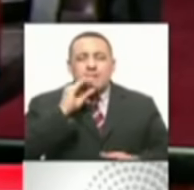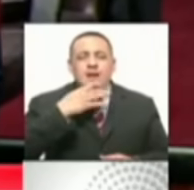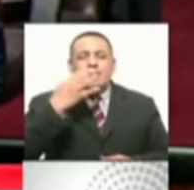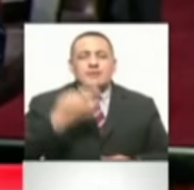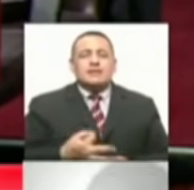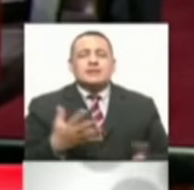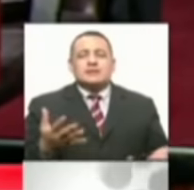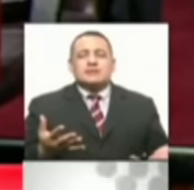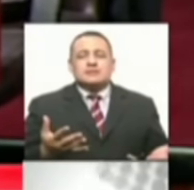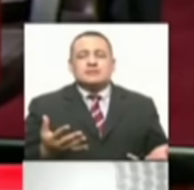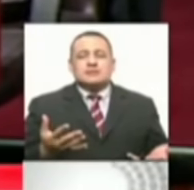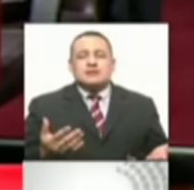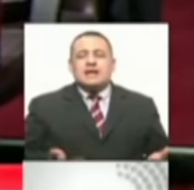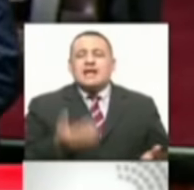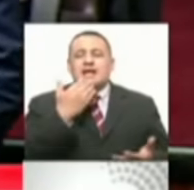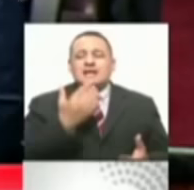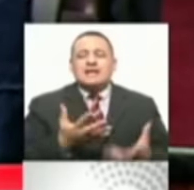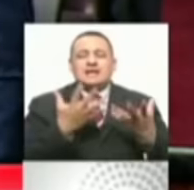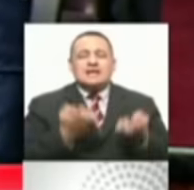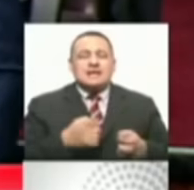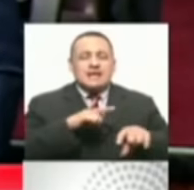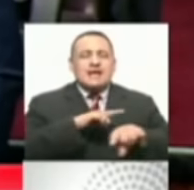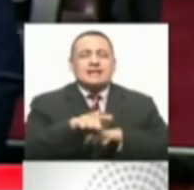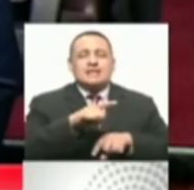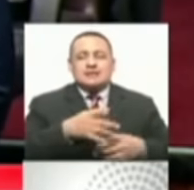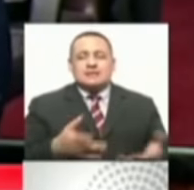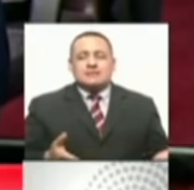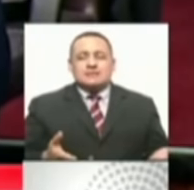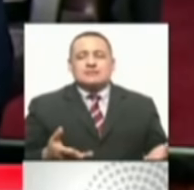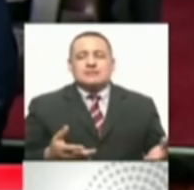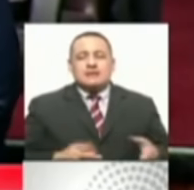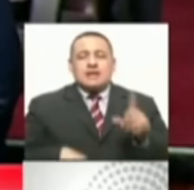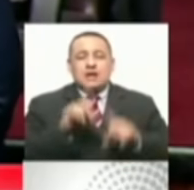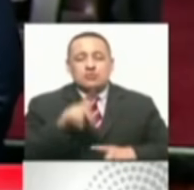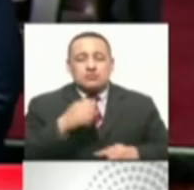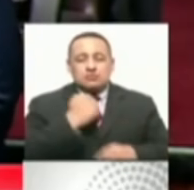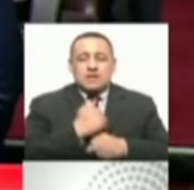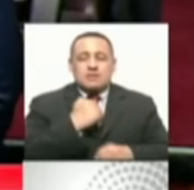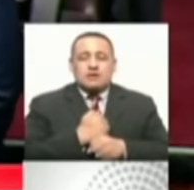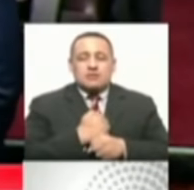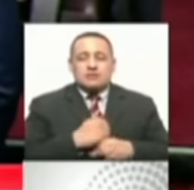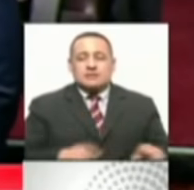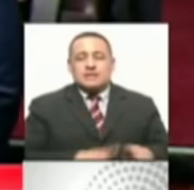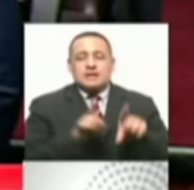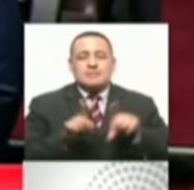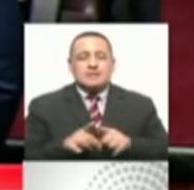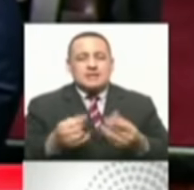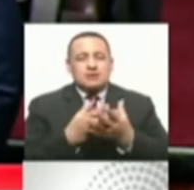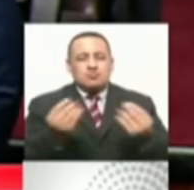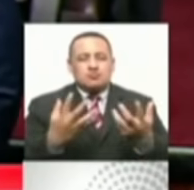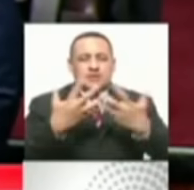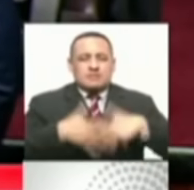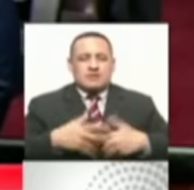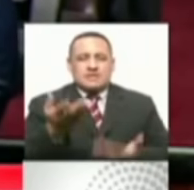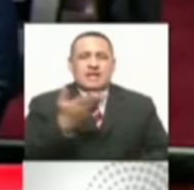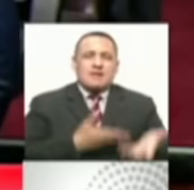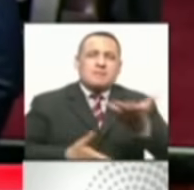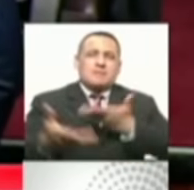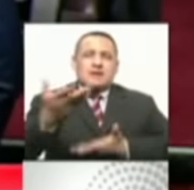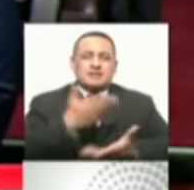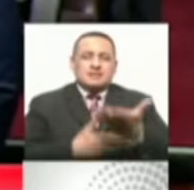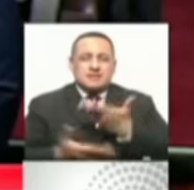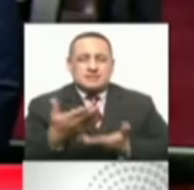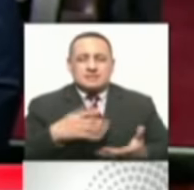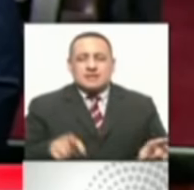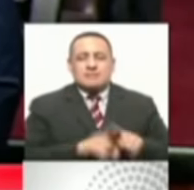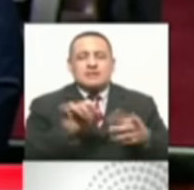en consecuencia a lo que ha mencionado, ¿no? De manera pública. ¿Usted sostiene que la derecha está a la casa de Maraví